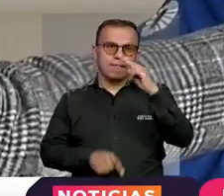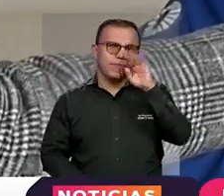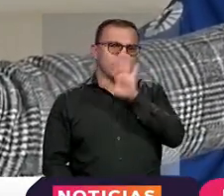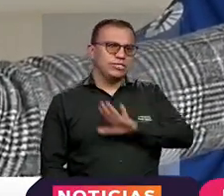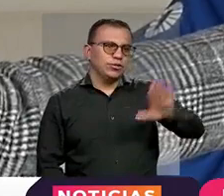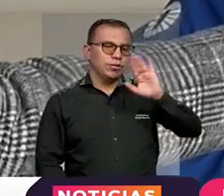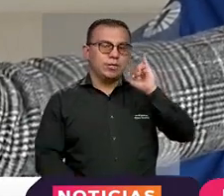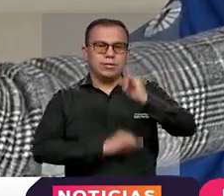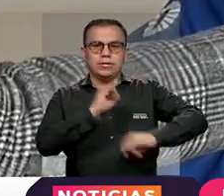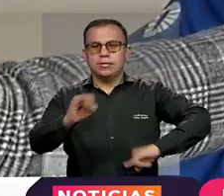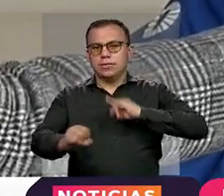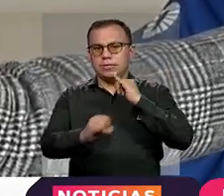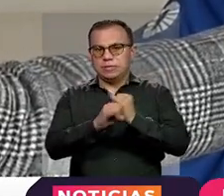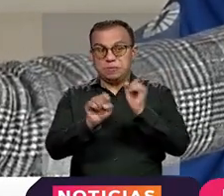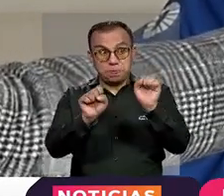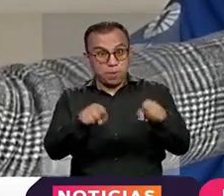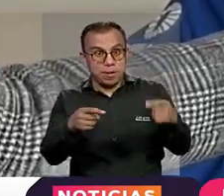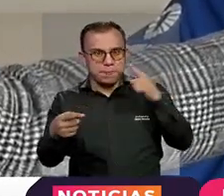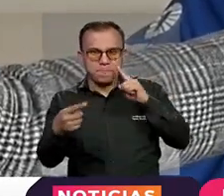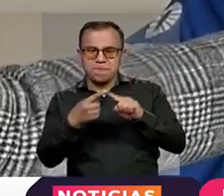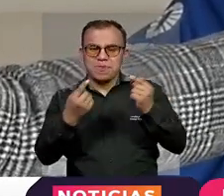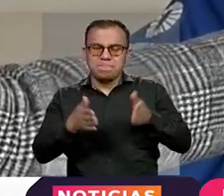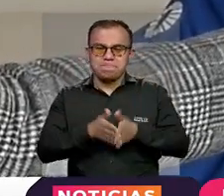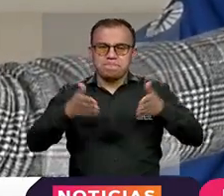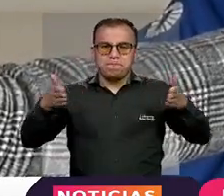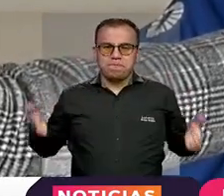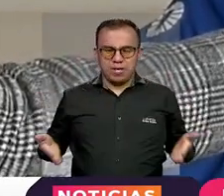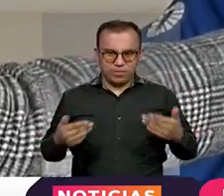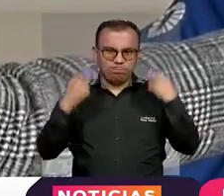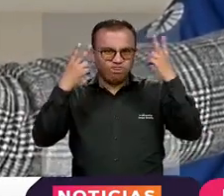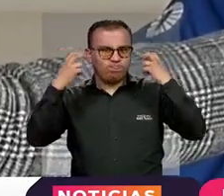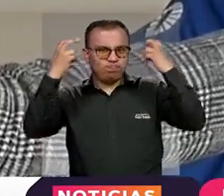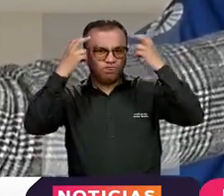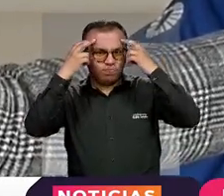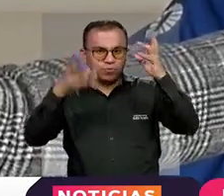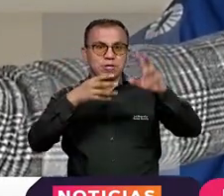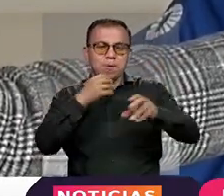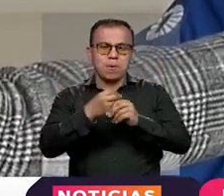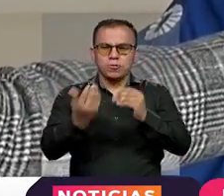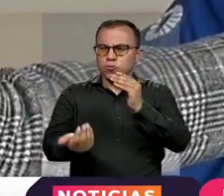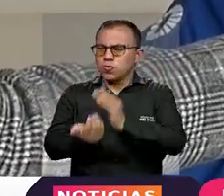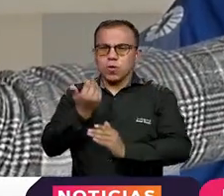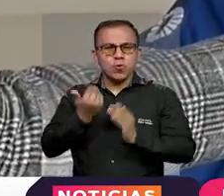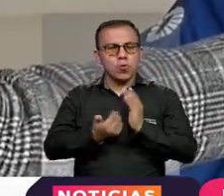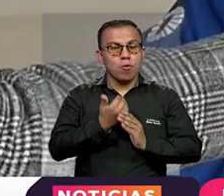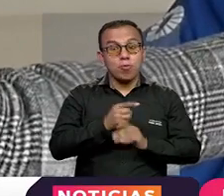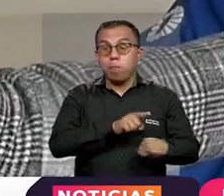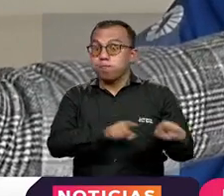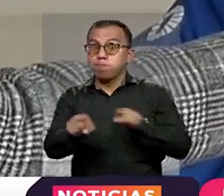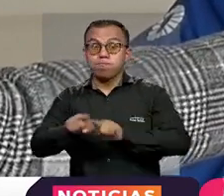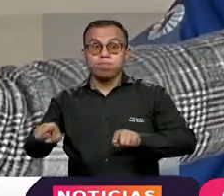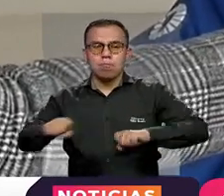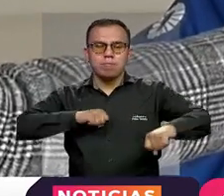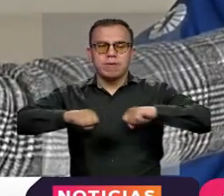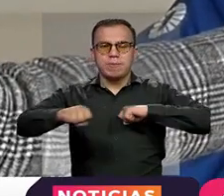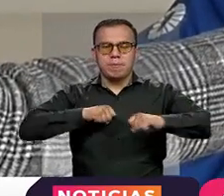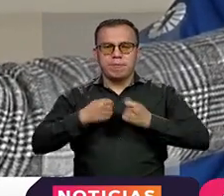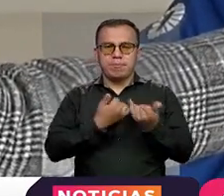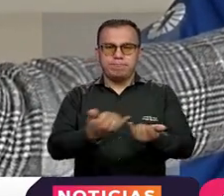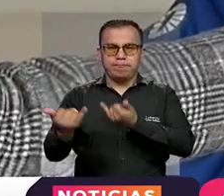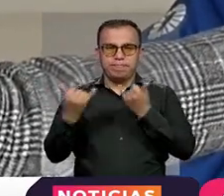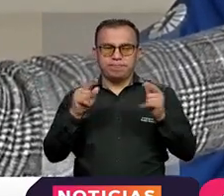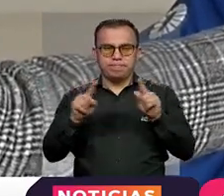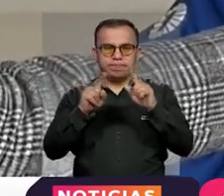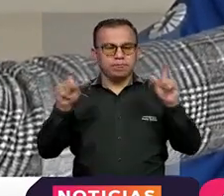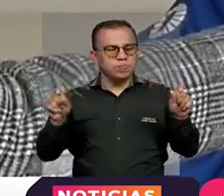e internacional que nos permitirán ampliar nuestro nivel de conocimiento y ver las nuevas tendencias que